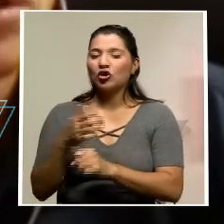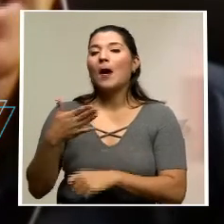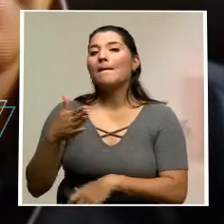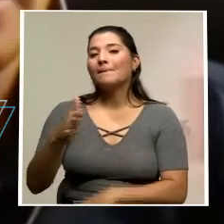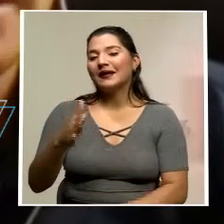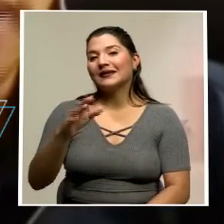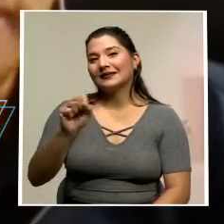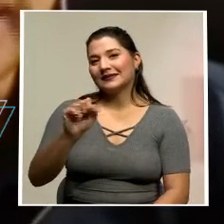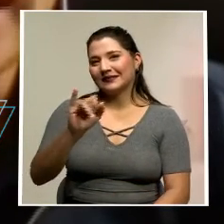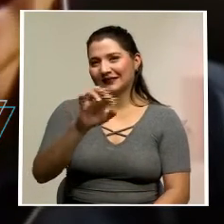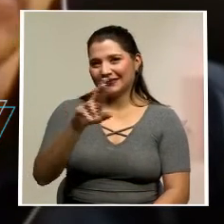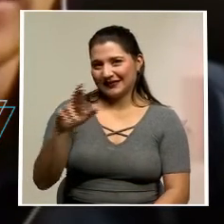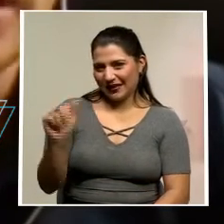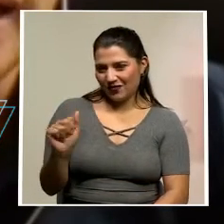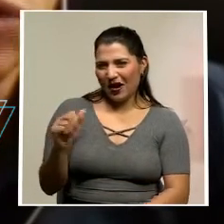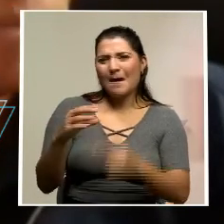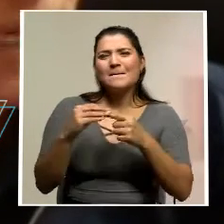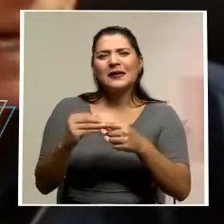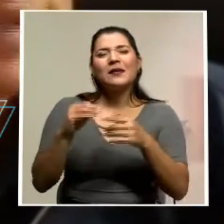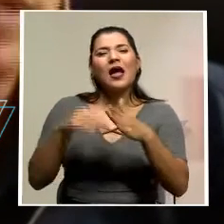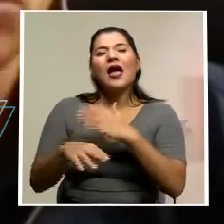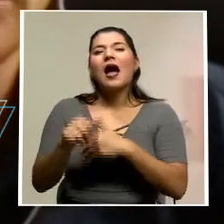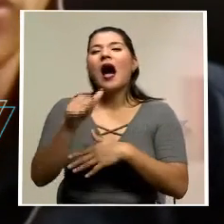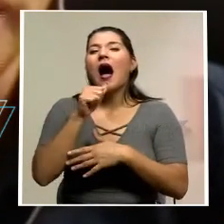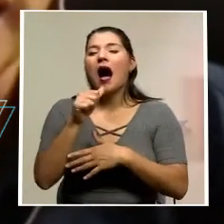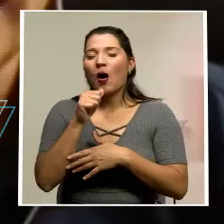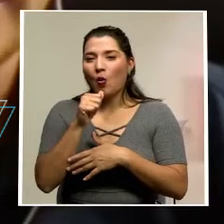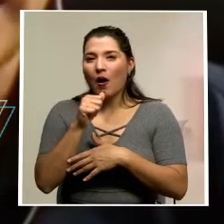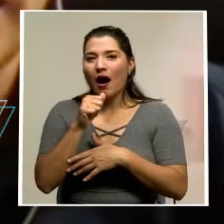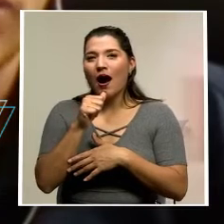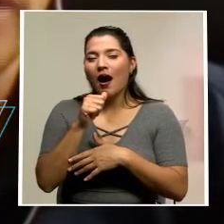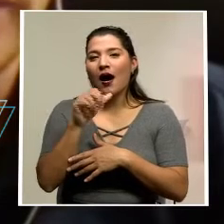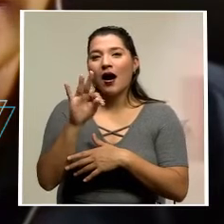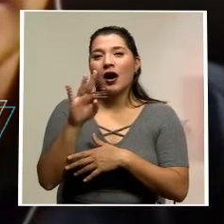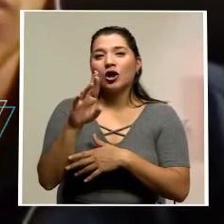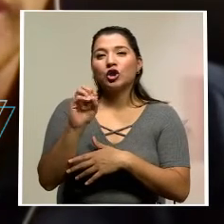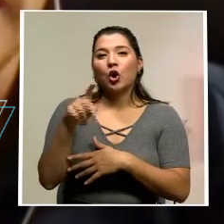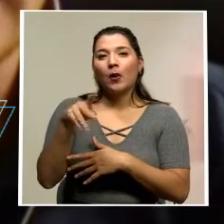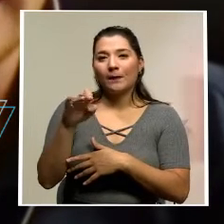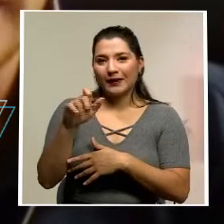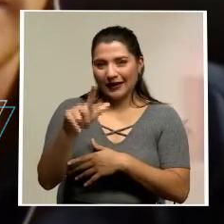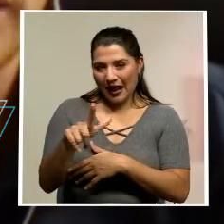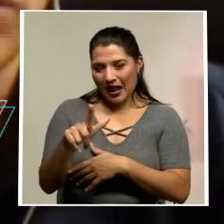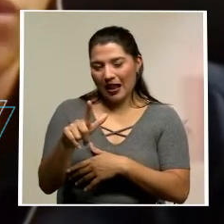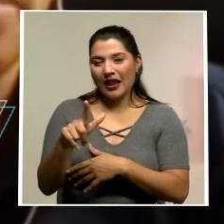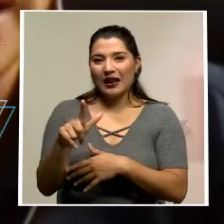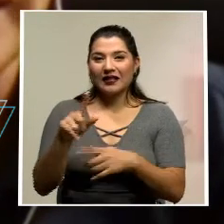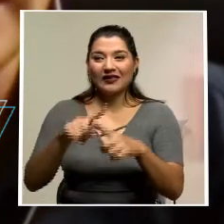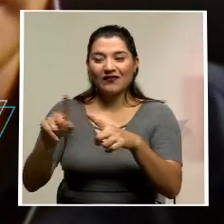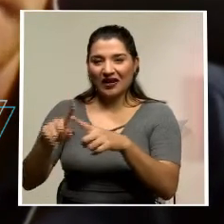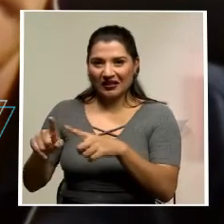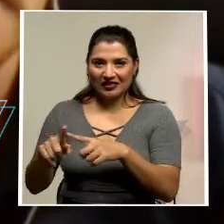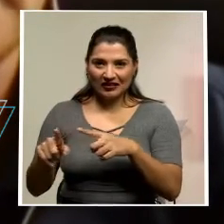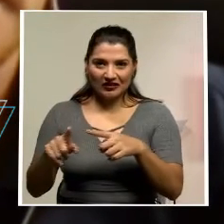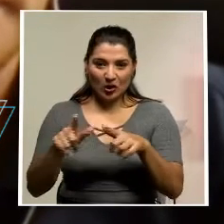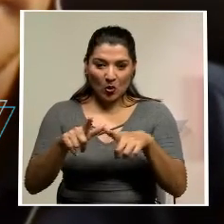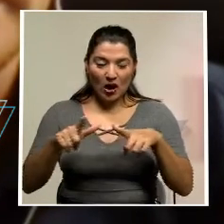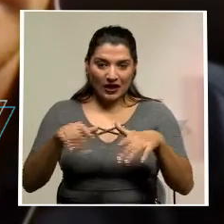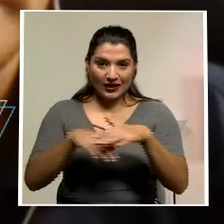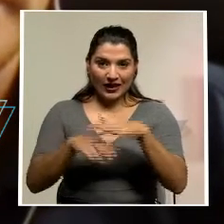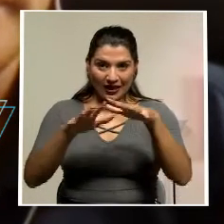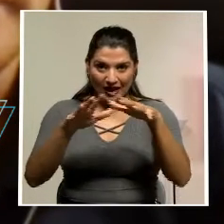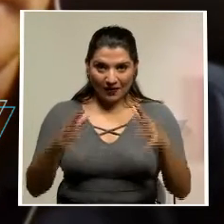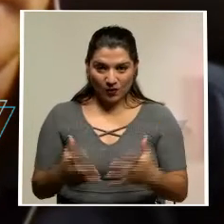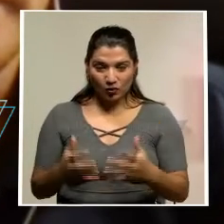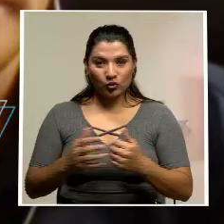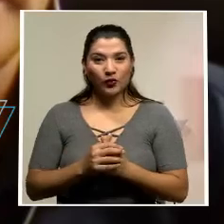océanos, principalmente en aguas tropicales y subtropicales de los diferentes continentes de todo el planeta. Estuvo